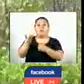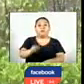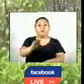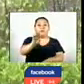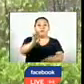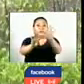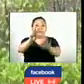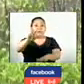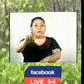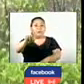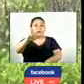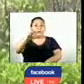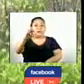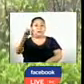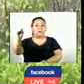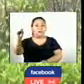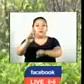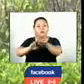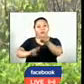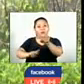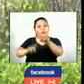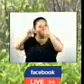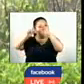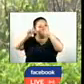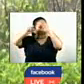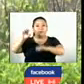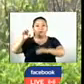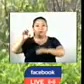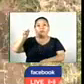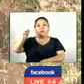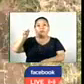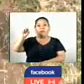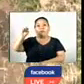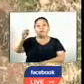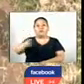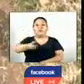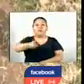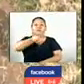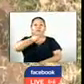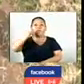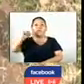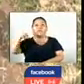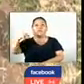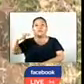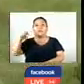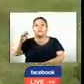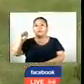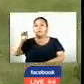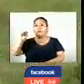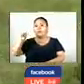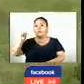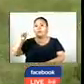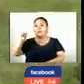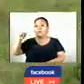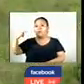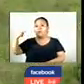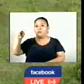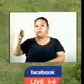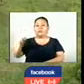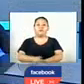mil 300 dólares con imágenes de Ernesto Alguera Jonathan Oriana Noticiero Hechos